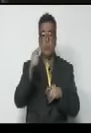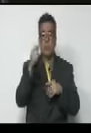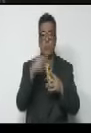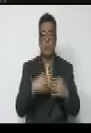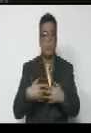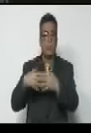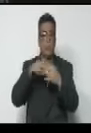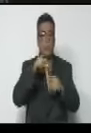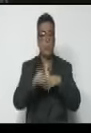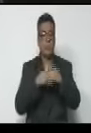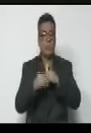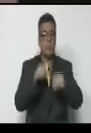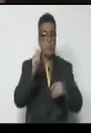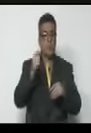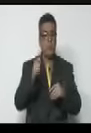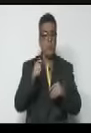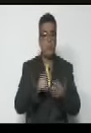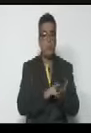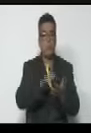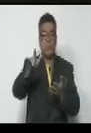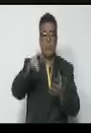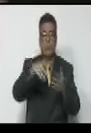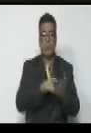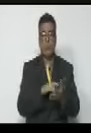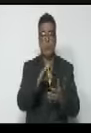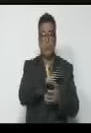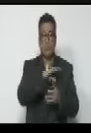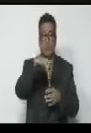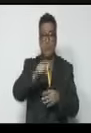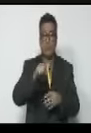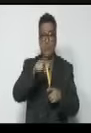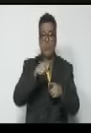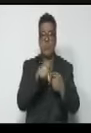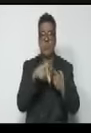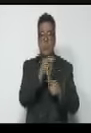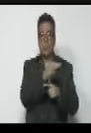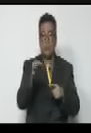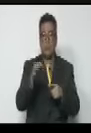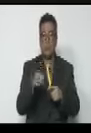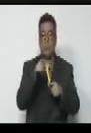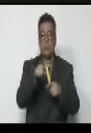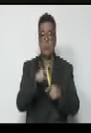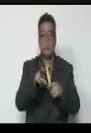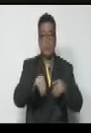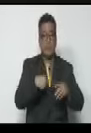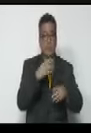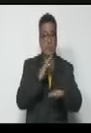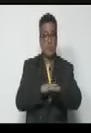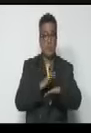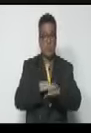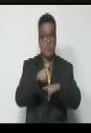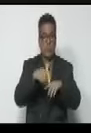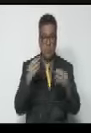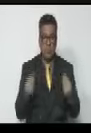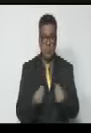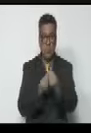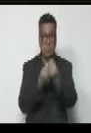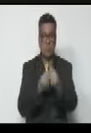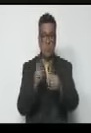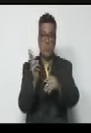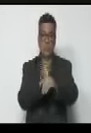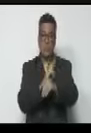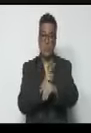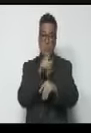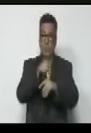Unidos era su tarea, llevarse el avión, apropiarse del avión, perfecto. Pero eso no podía ocurrir sin la colaboración